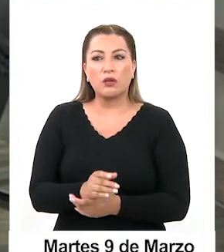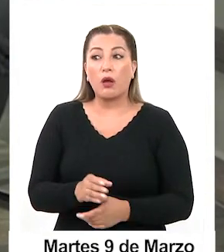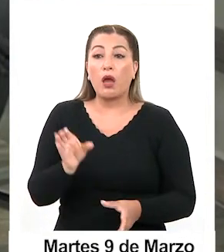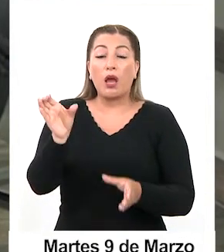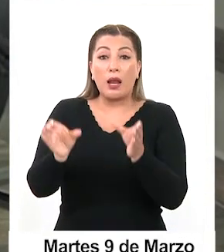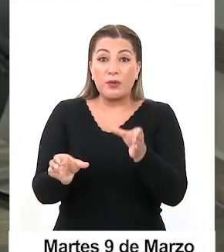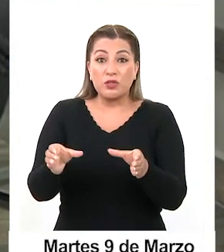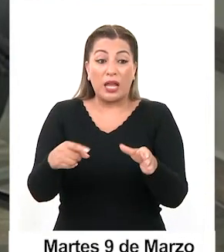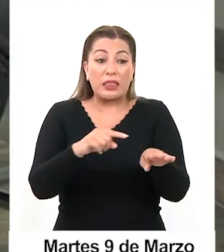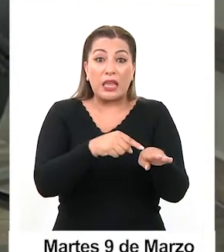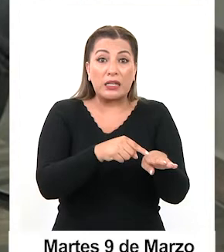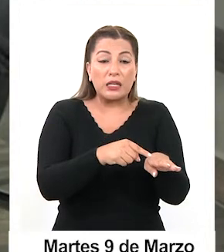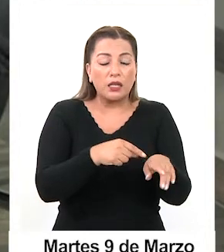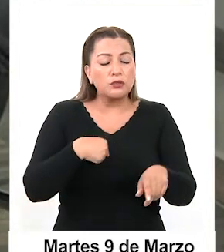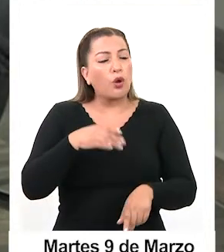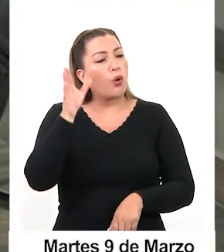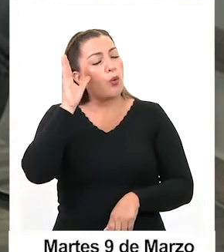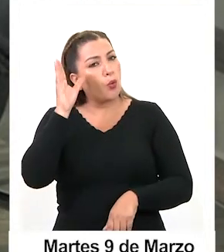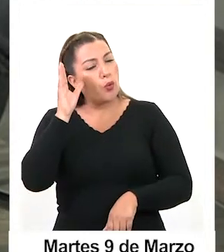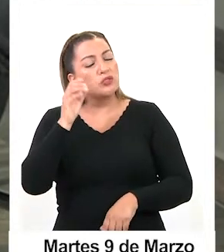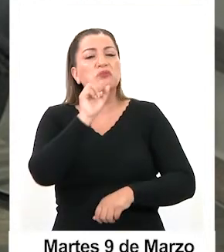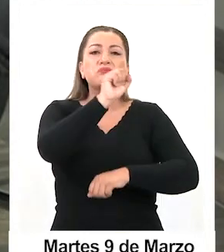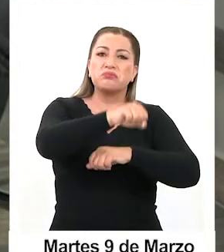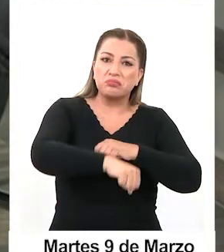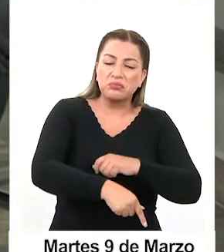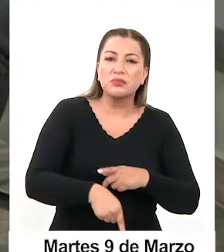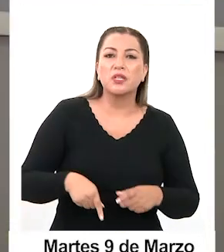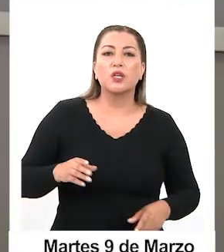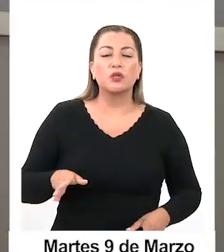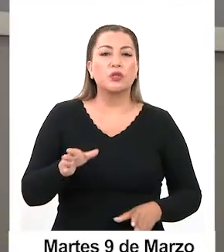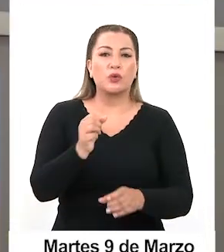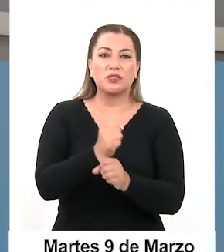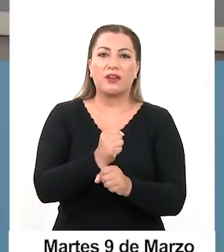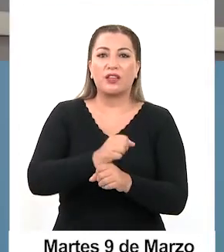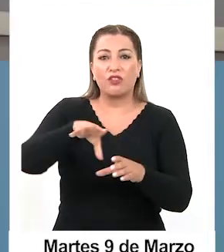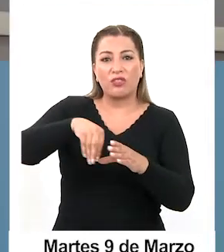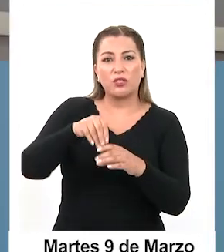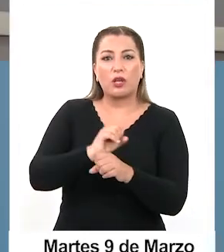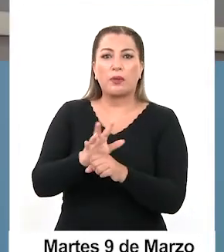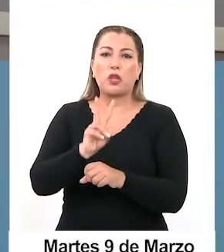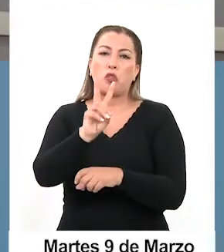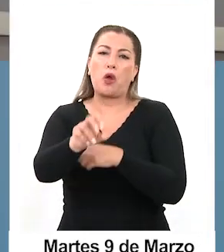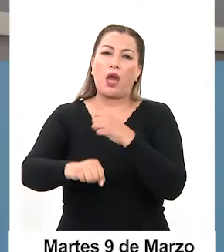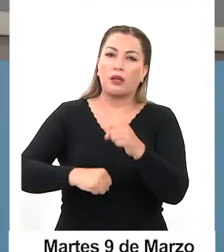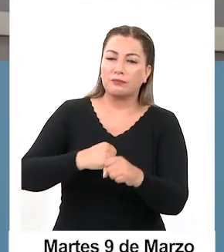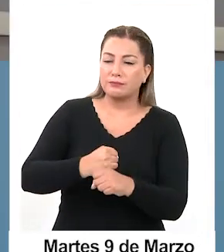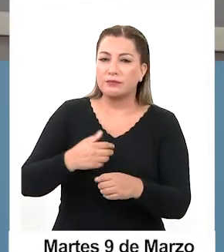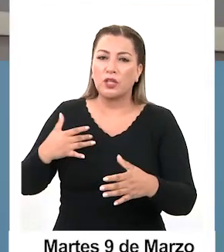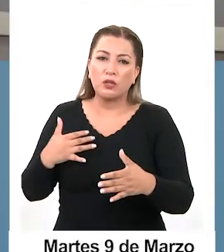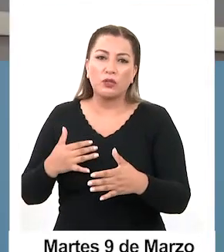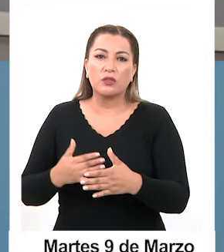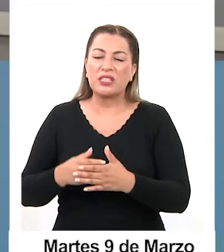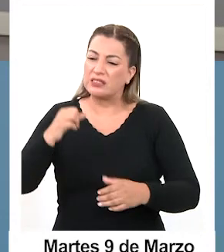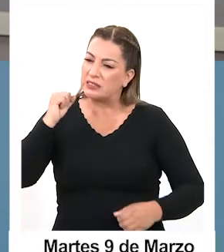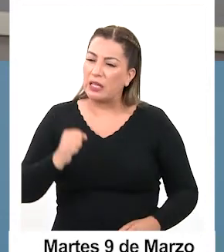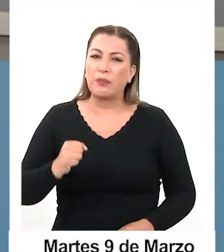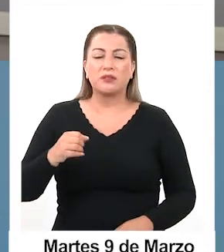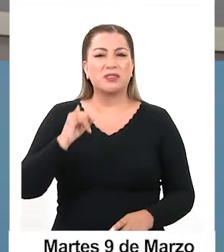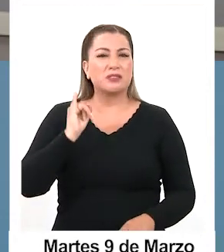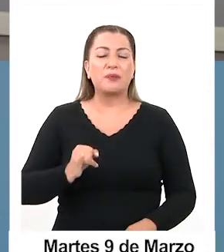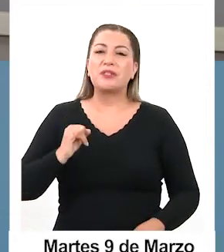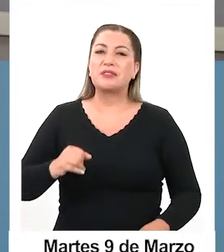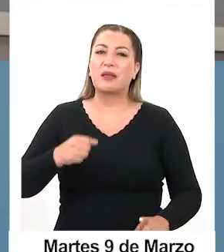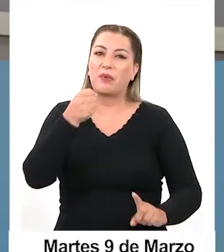equipos técnicos, que son los equipos que han estado trabajando, sobre todo en la pandemia, más de 2 años, poniendo el hombro, muchas veces